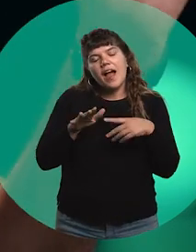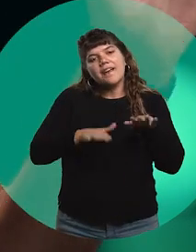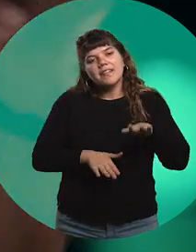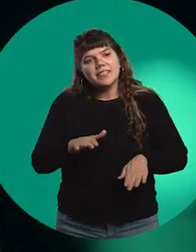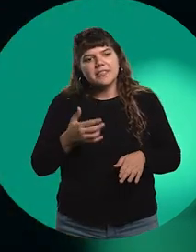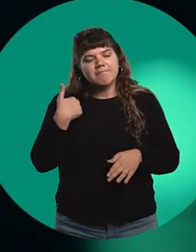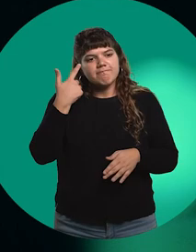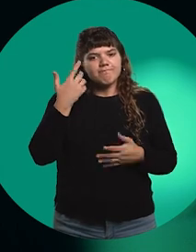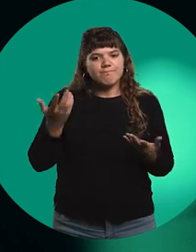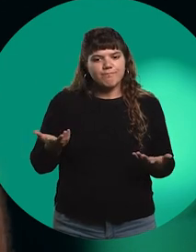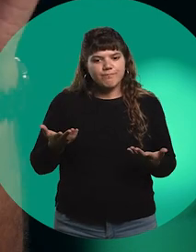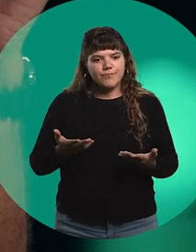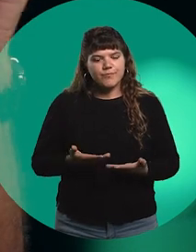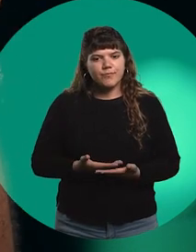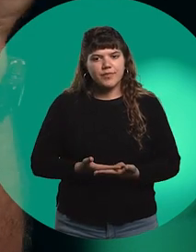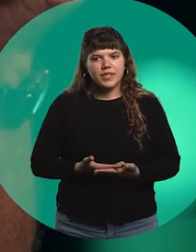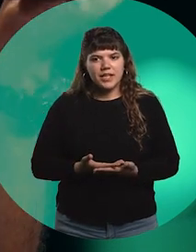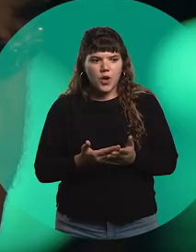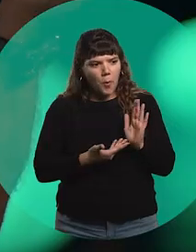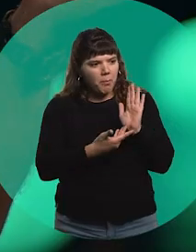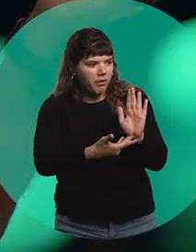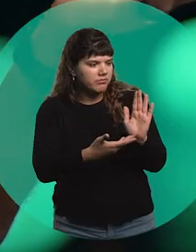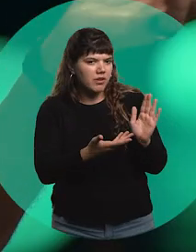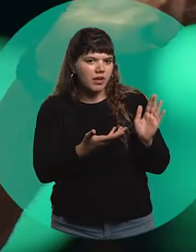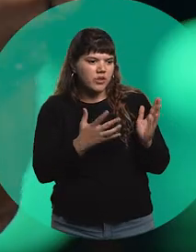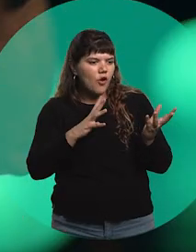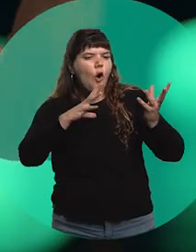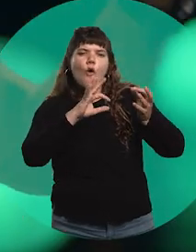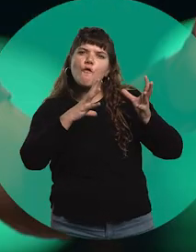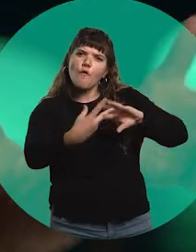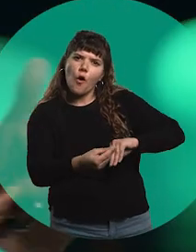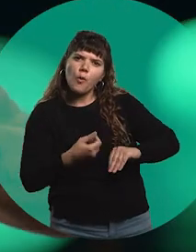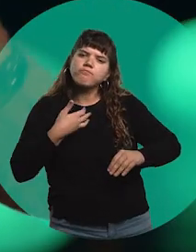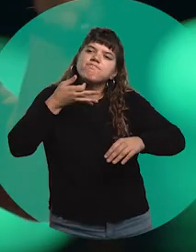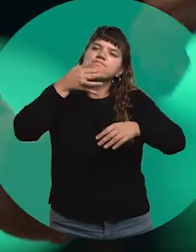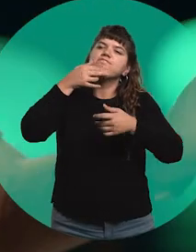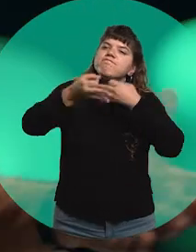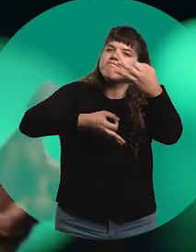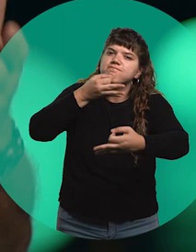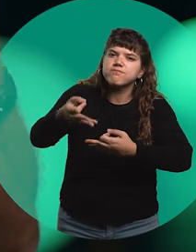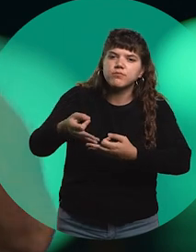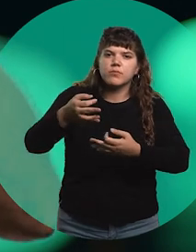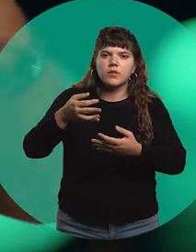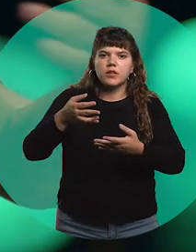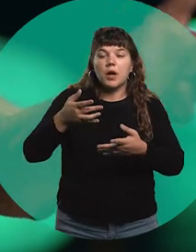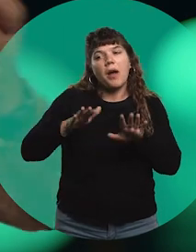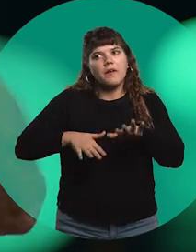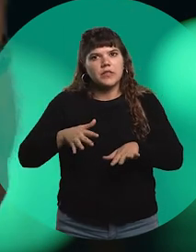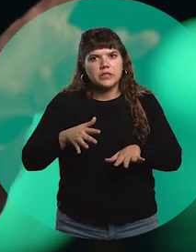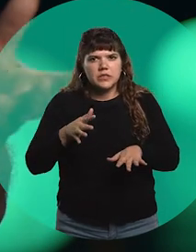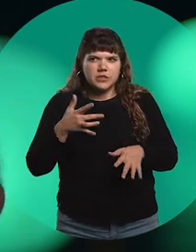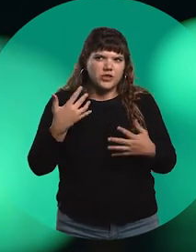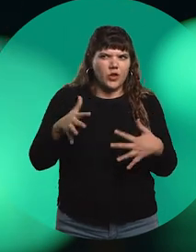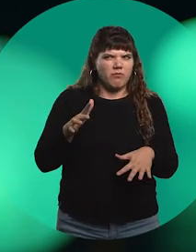tiene que ver con esto de la presentación, cómo lo ambientamos, cómo lo vamos a presentar, ¿verdad?, para que no tenga un efecto